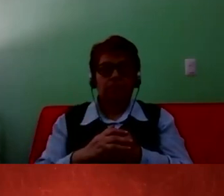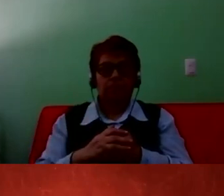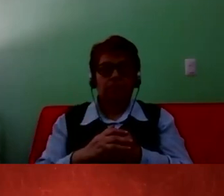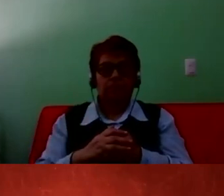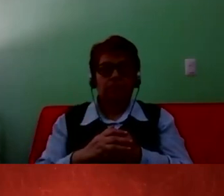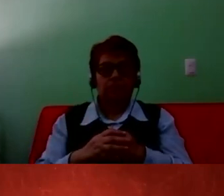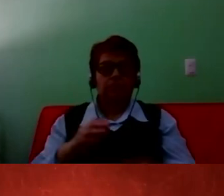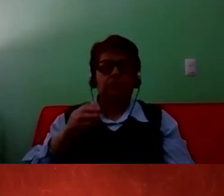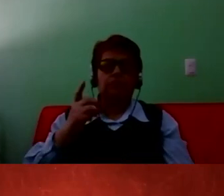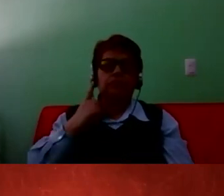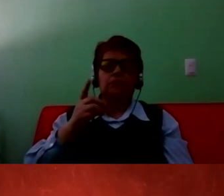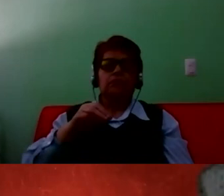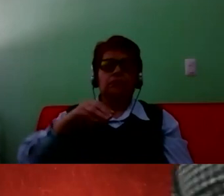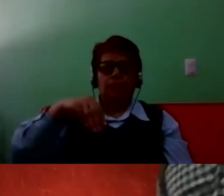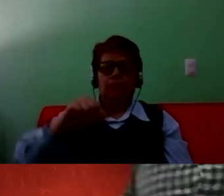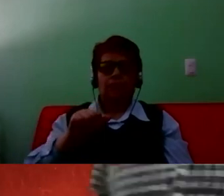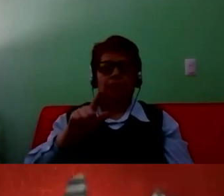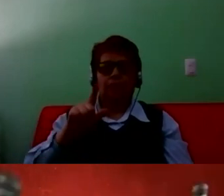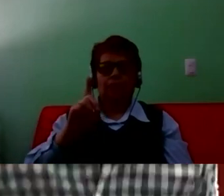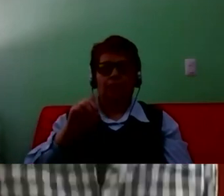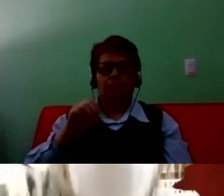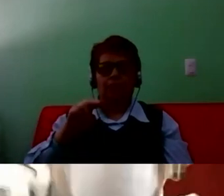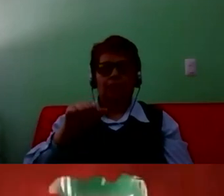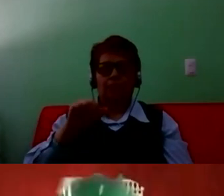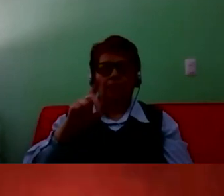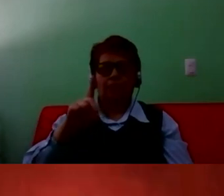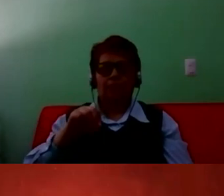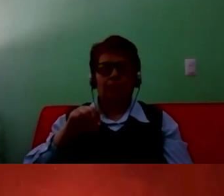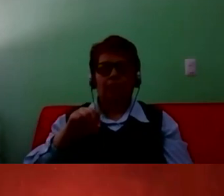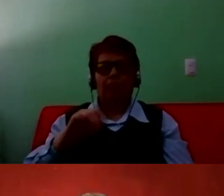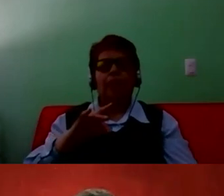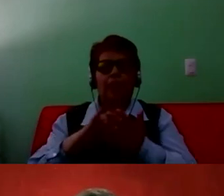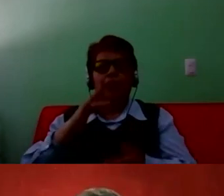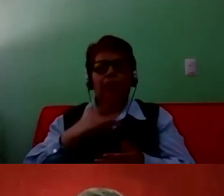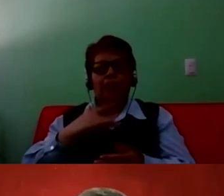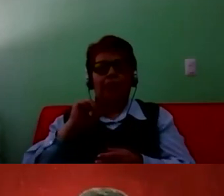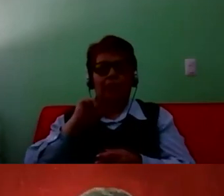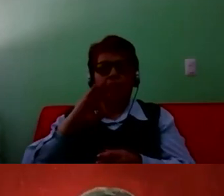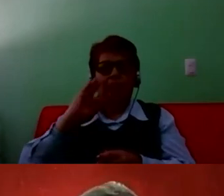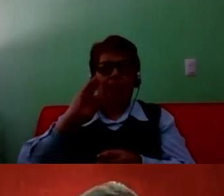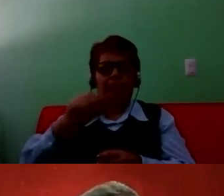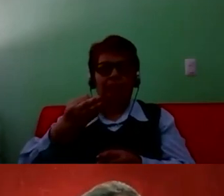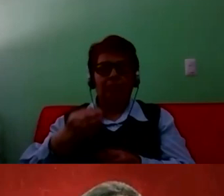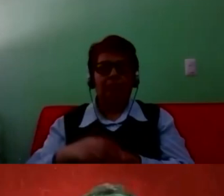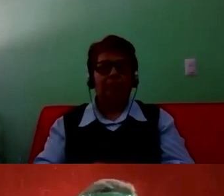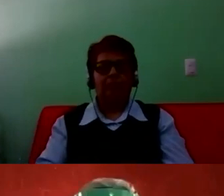Diputado Maldonado. Gracias, con mucho gusto. Mi sentido será a favor.